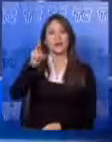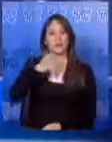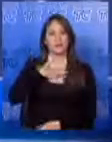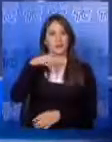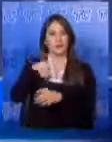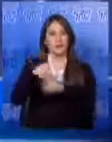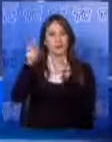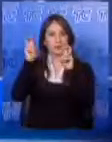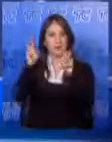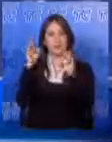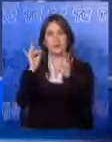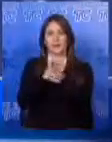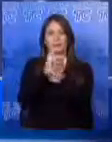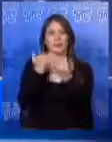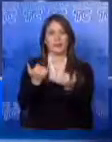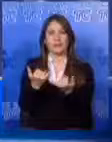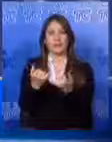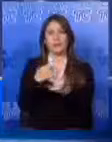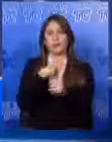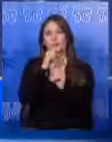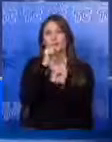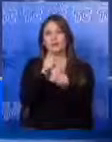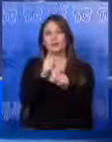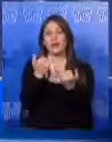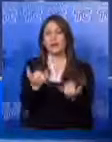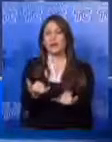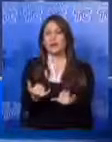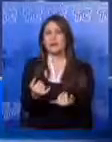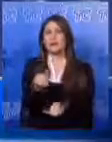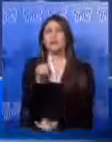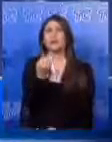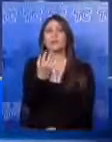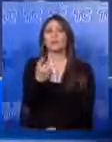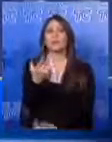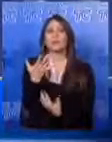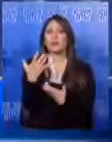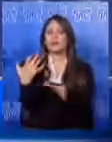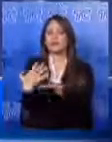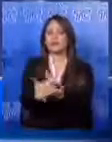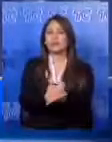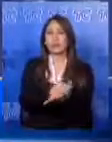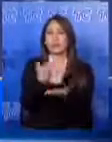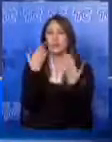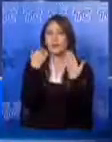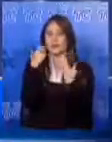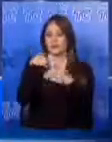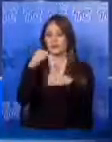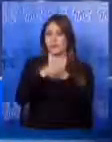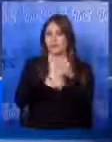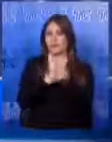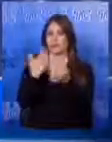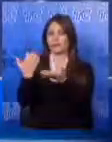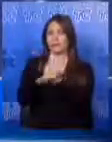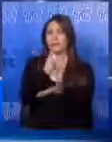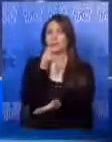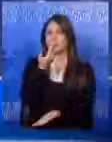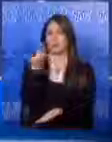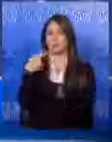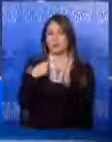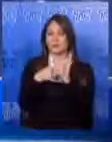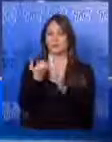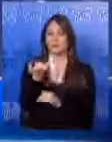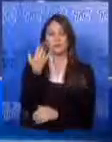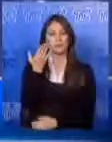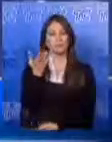seguido el tema desde temprano y le preguntamos a esta hora cuánto aspira a recaudar el Cabildo porteño con este ingreso. Walter, adelante,